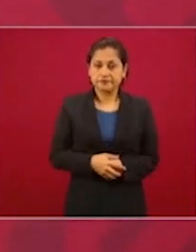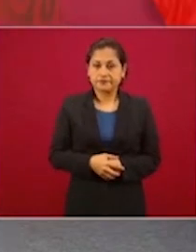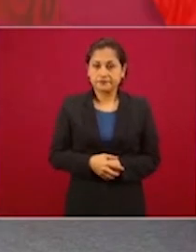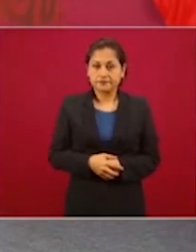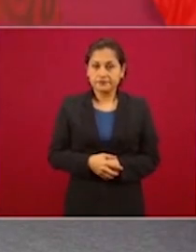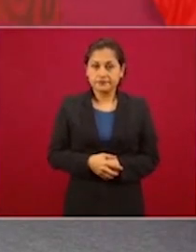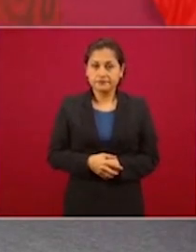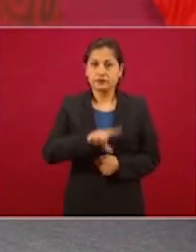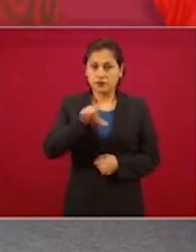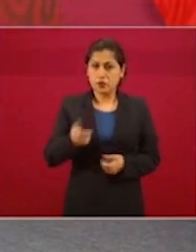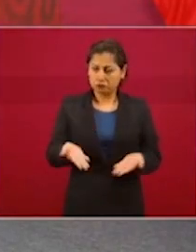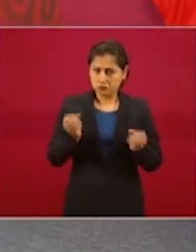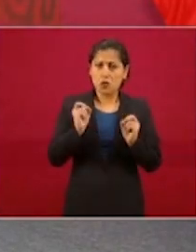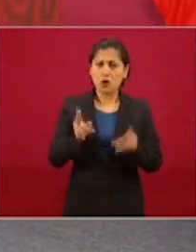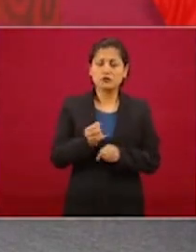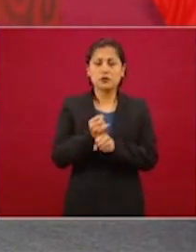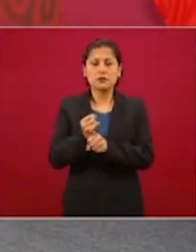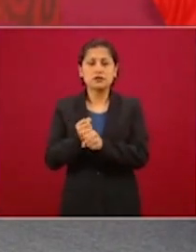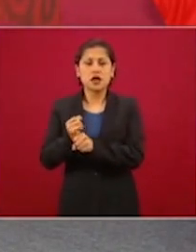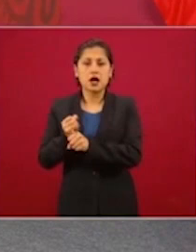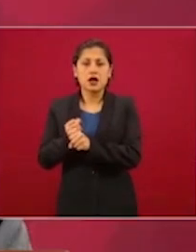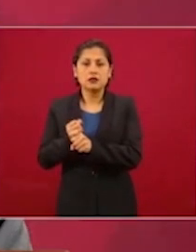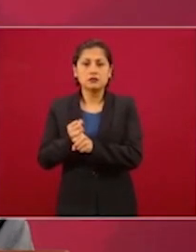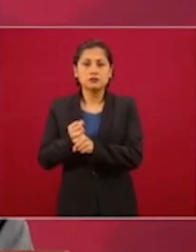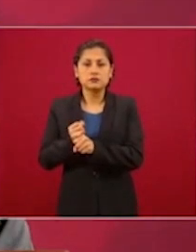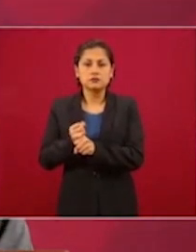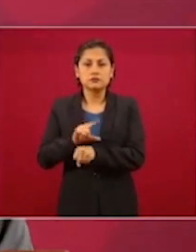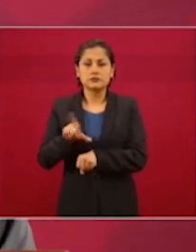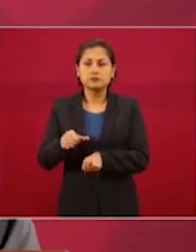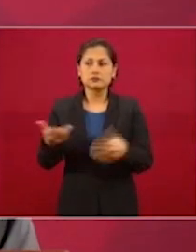acusado de rebasar el tope de campaña? Nosotros.